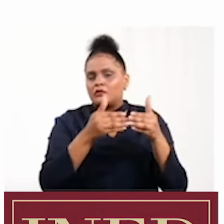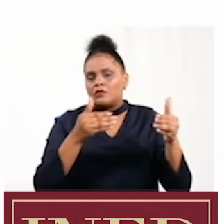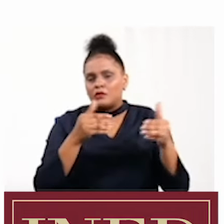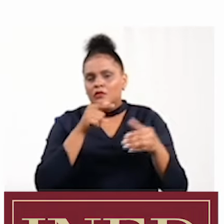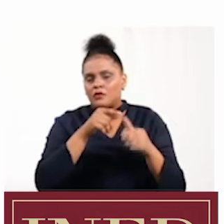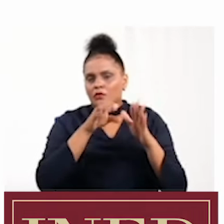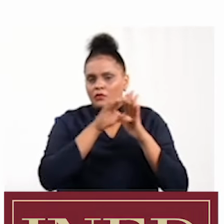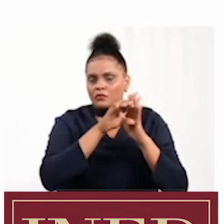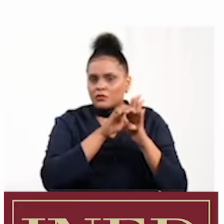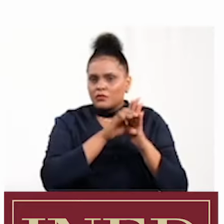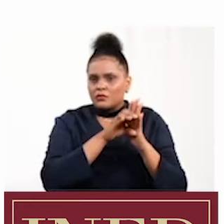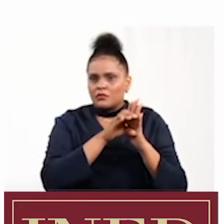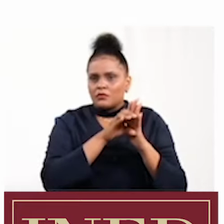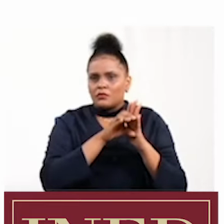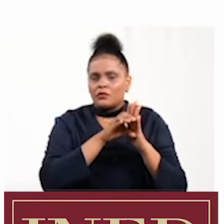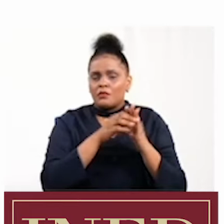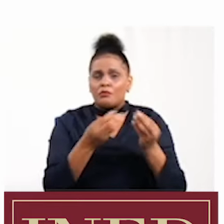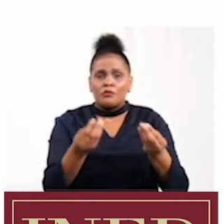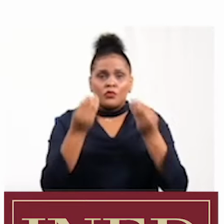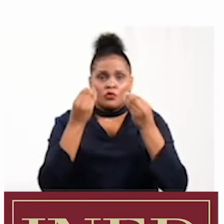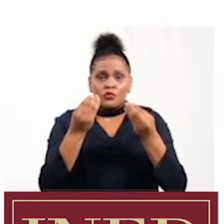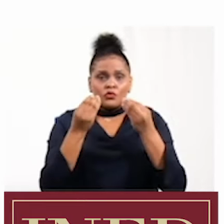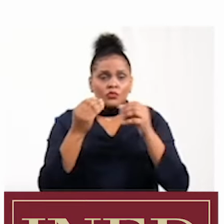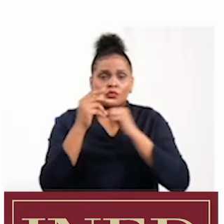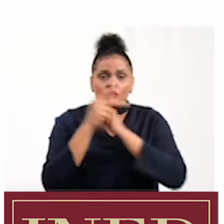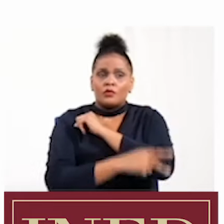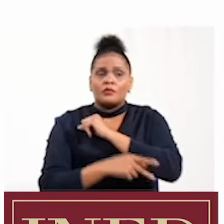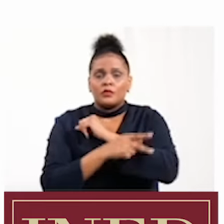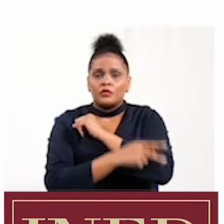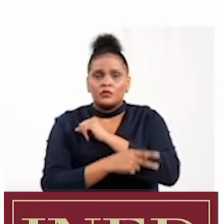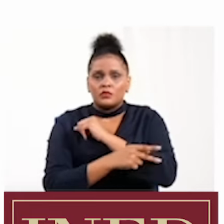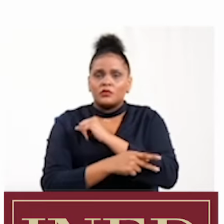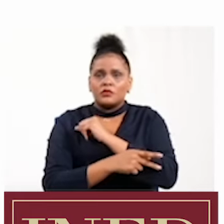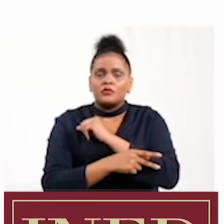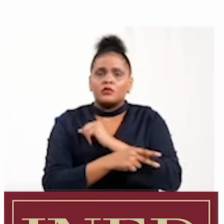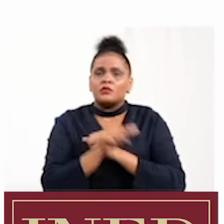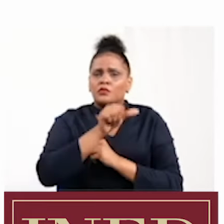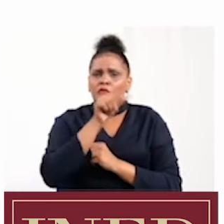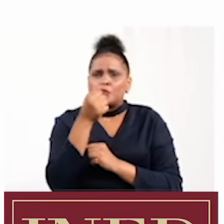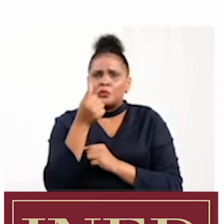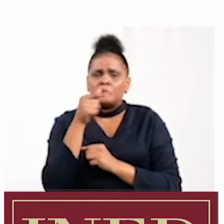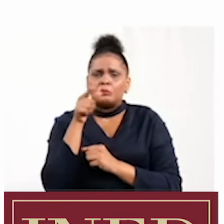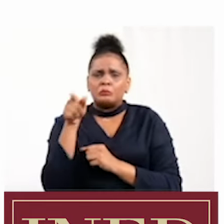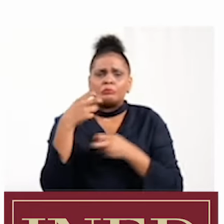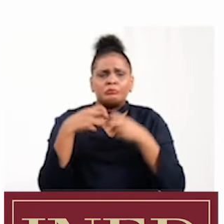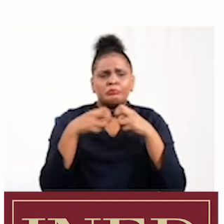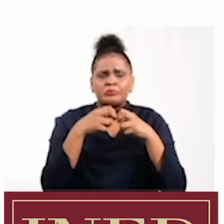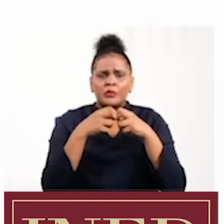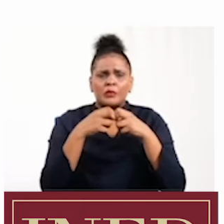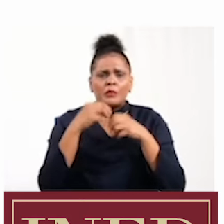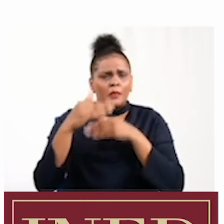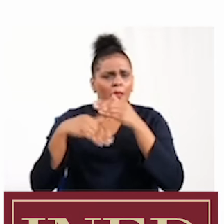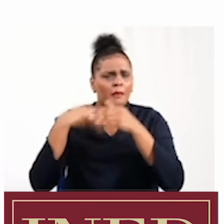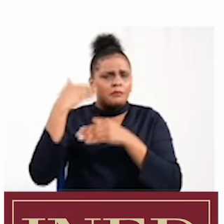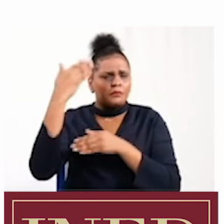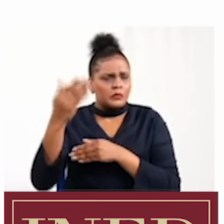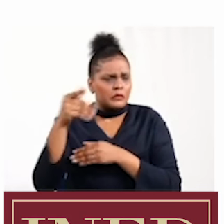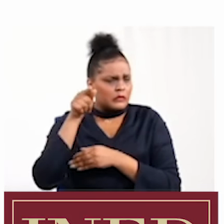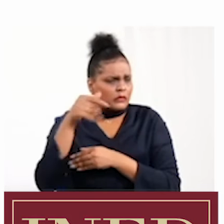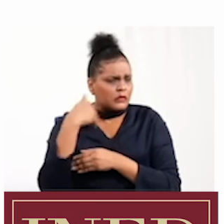círculo familiar esto se ve mucho en los países europeos cree usted que esto afectará a las próximas generaciones